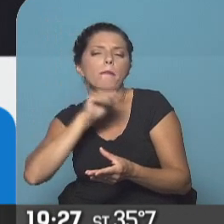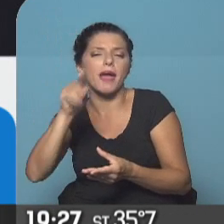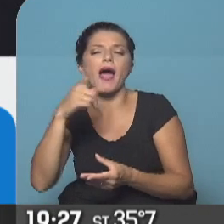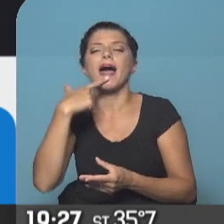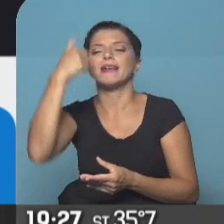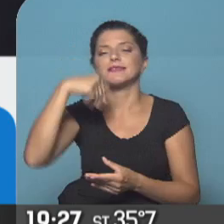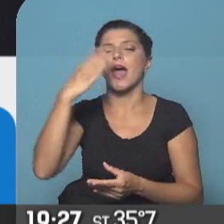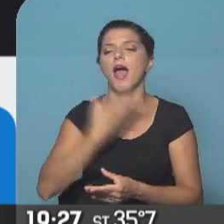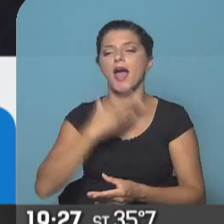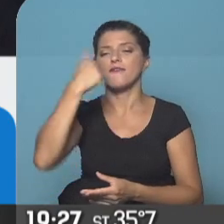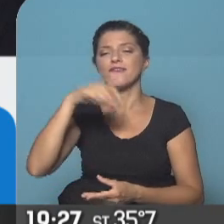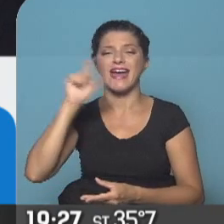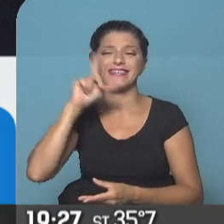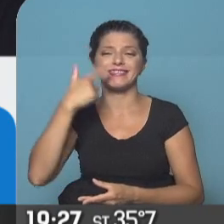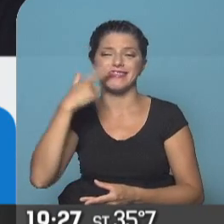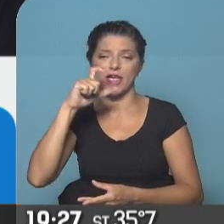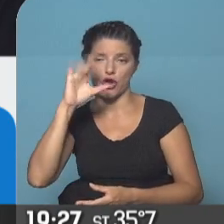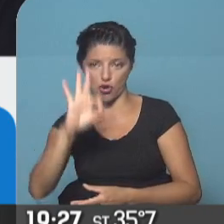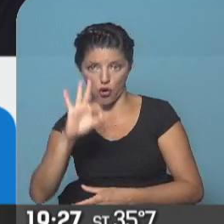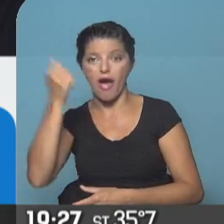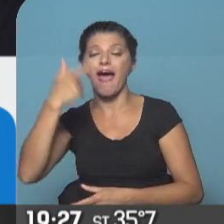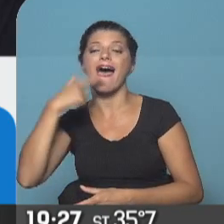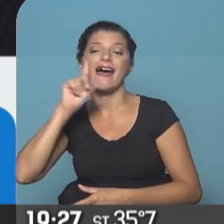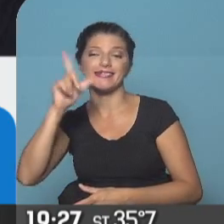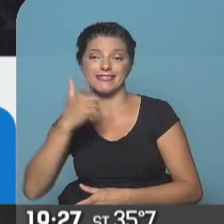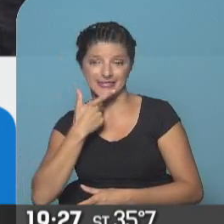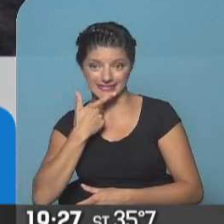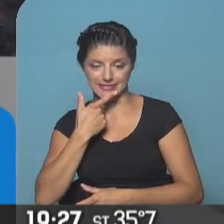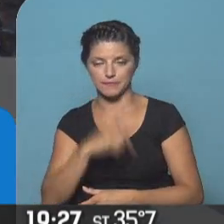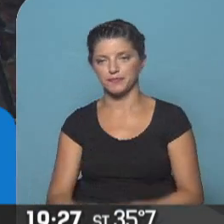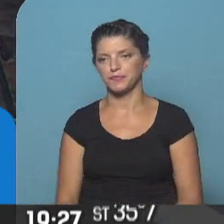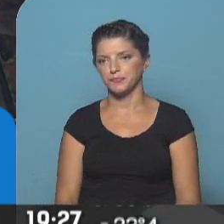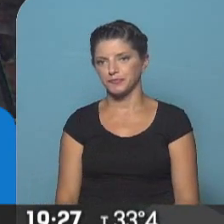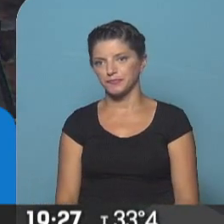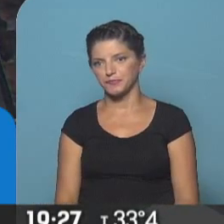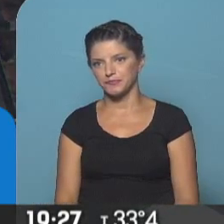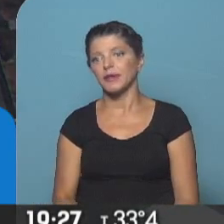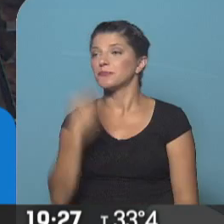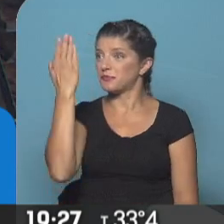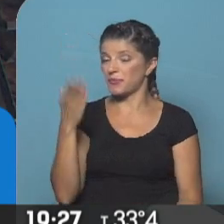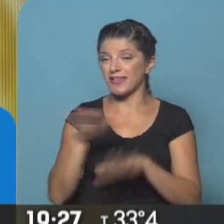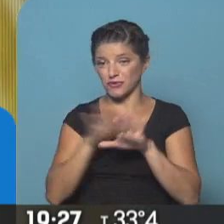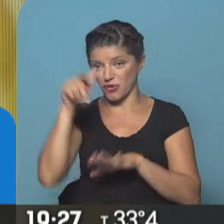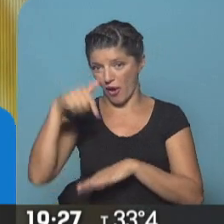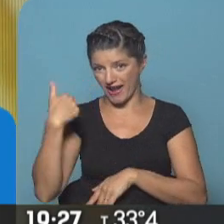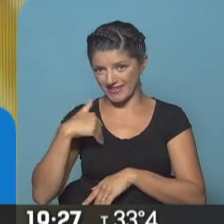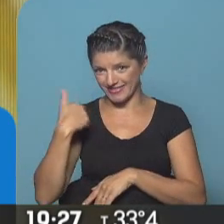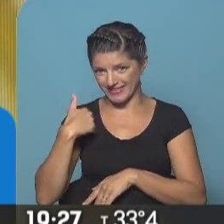misión evangélica de Francisco. ¿Cómo ve Valdés, el Papa Francisco, la realidad actual de nuestro país?